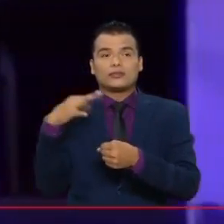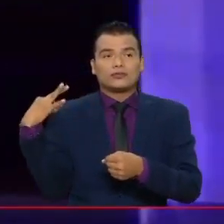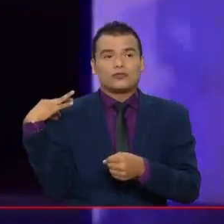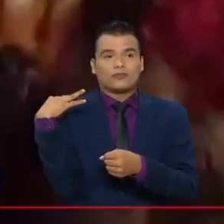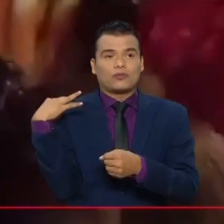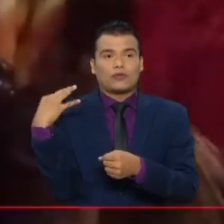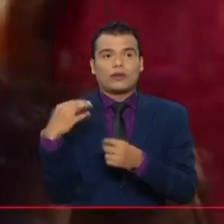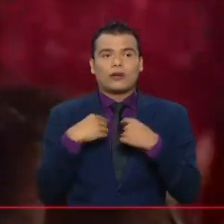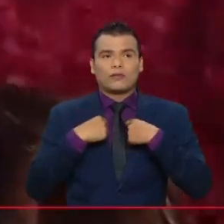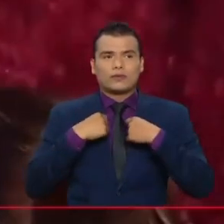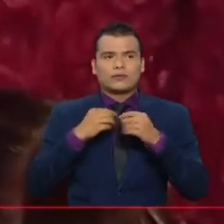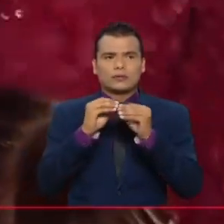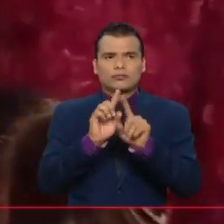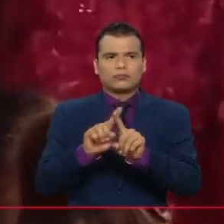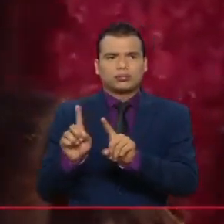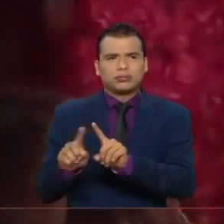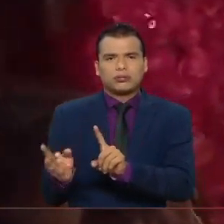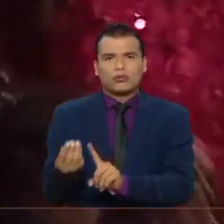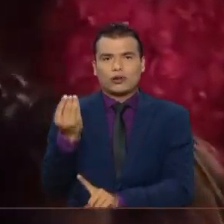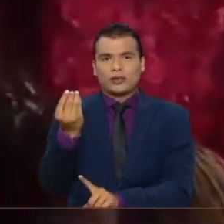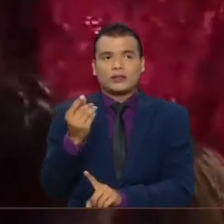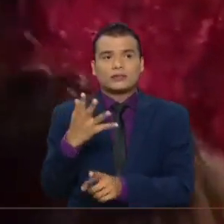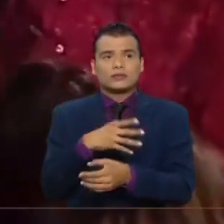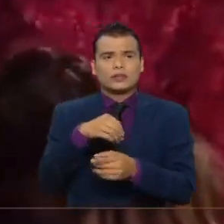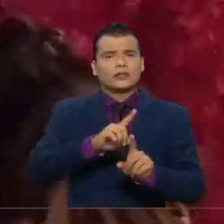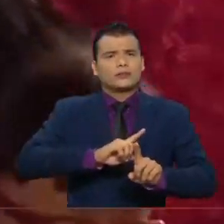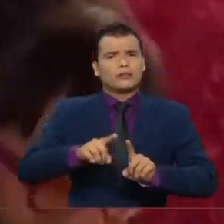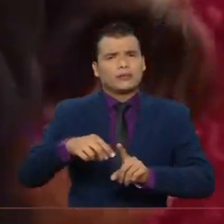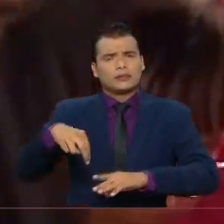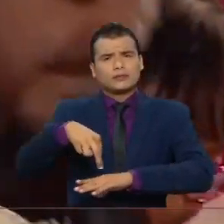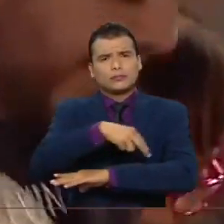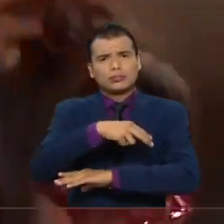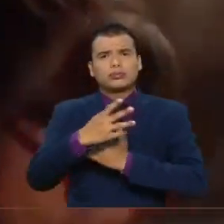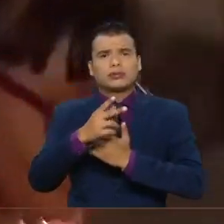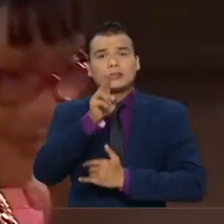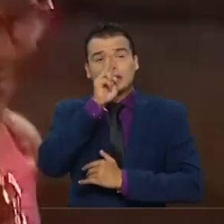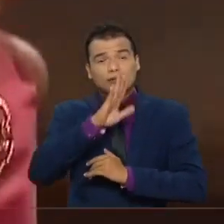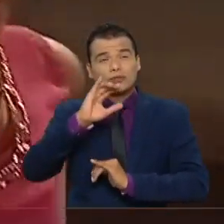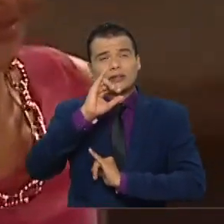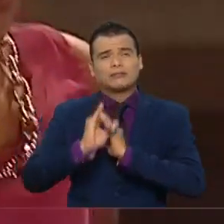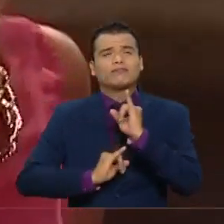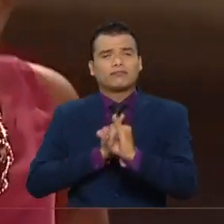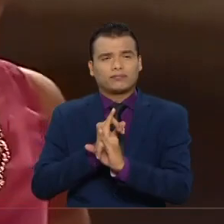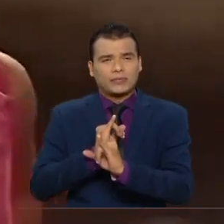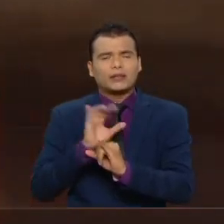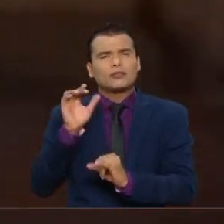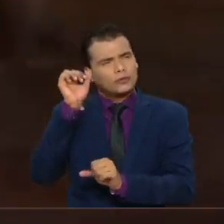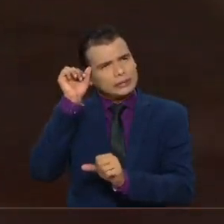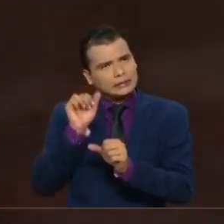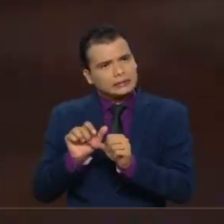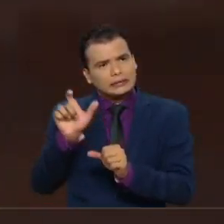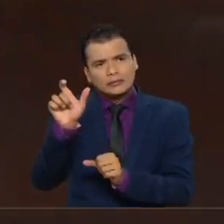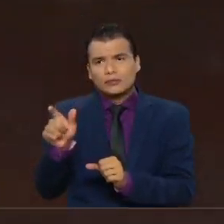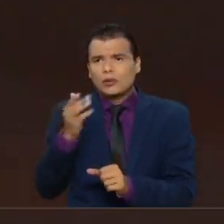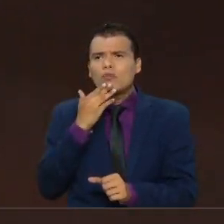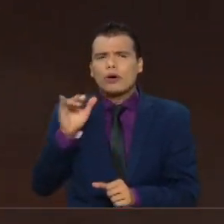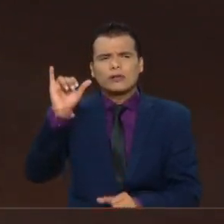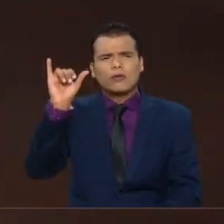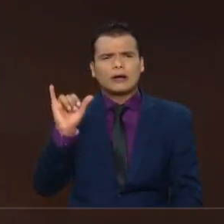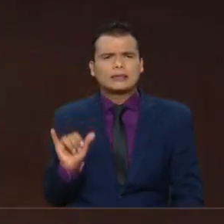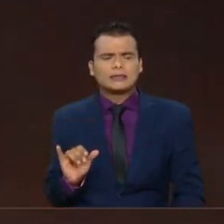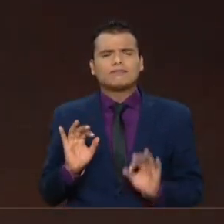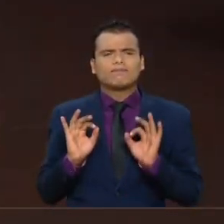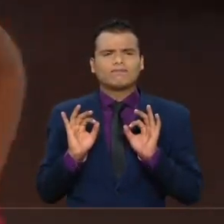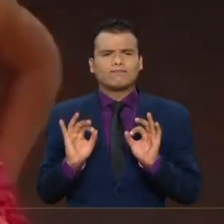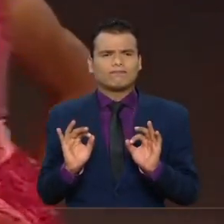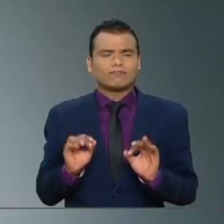piezas únicas se destacaron en pasarelas del Cali Expo Show, Colombia Moda y otras internacionales, también es recordado por su calidad humana. Tu